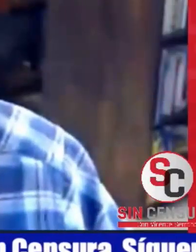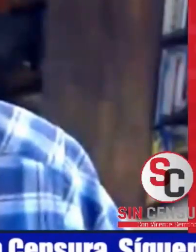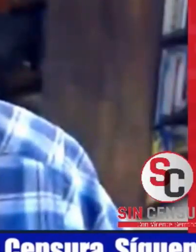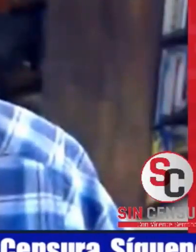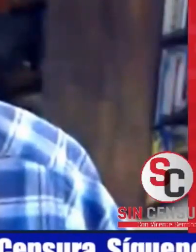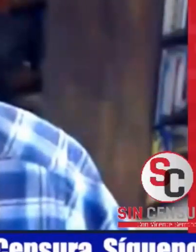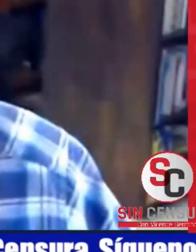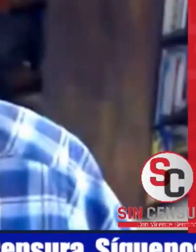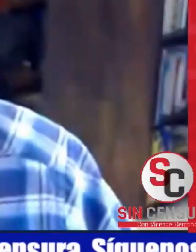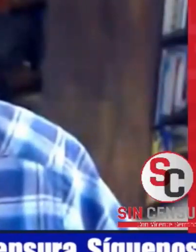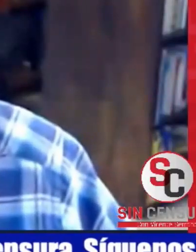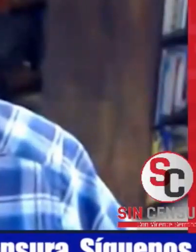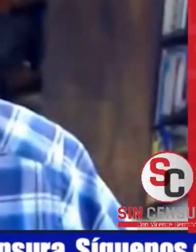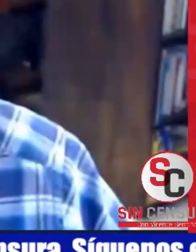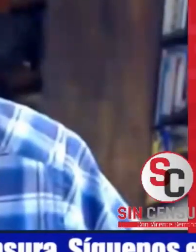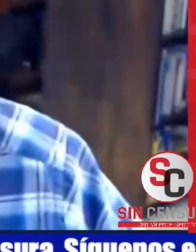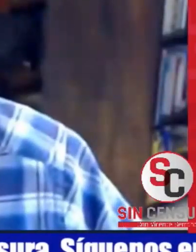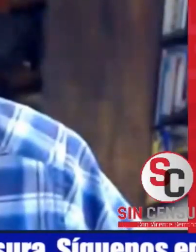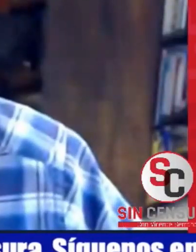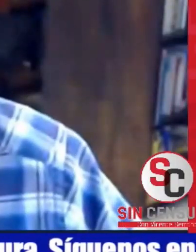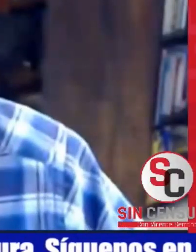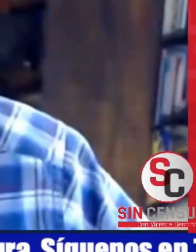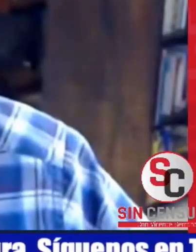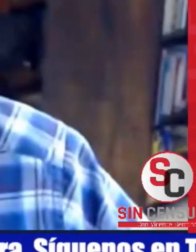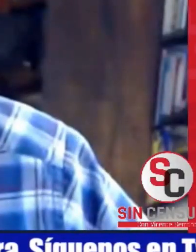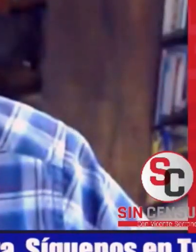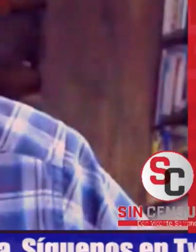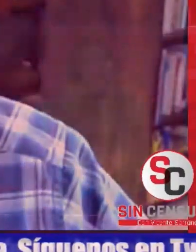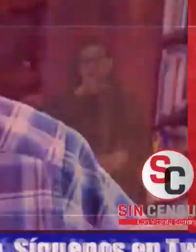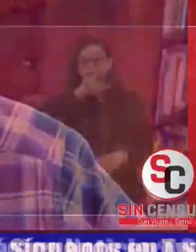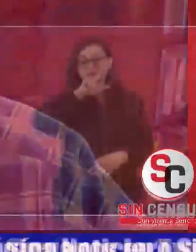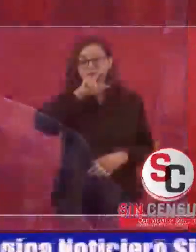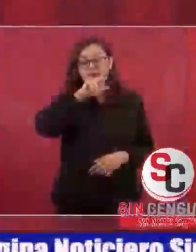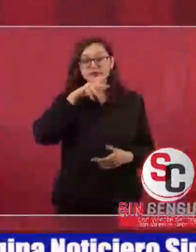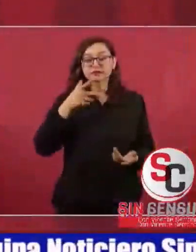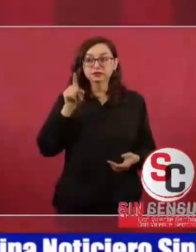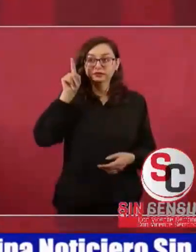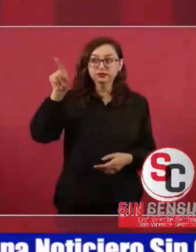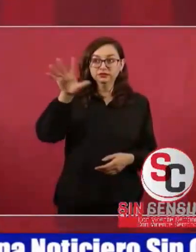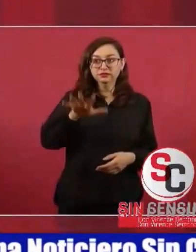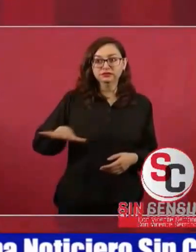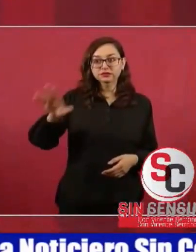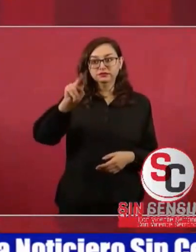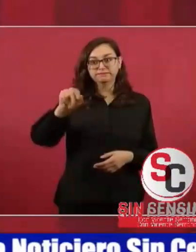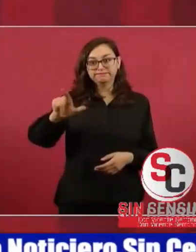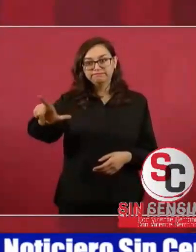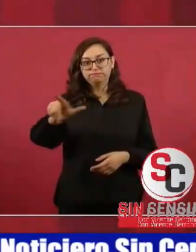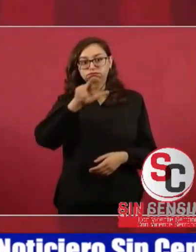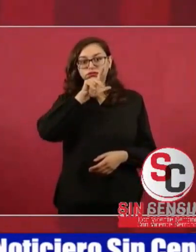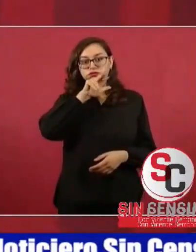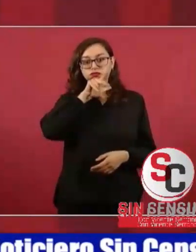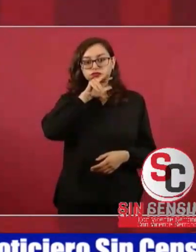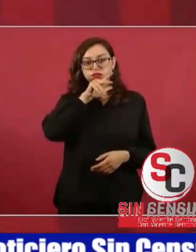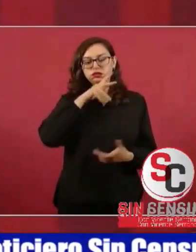este revivir una América Latina unida donde, digamos,